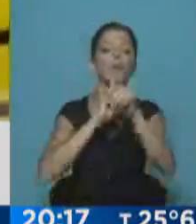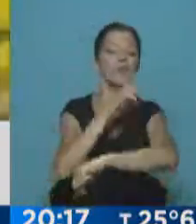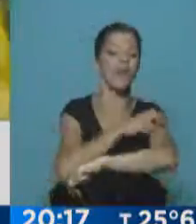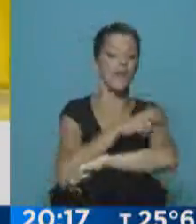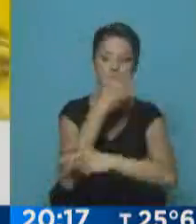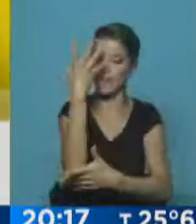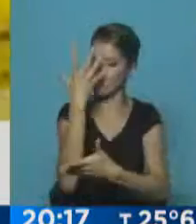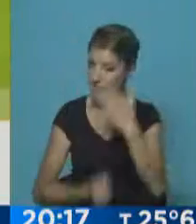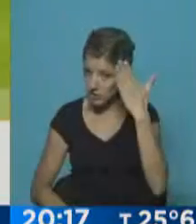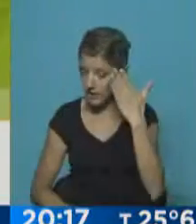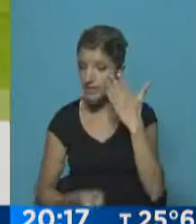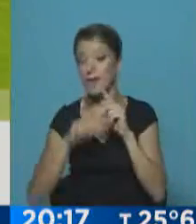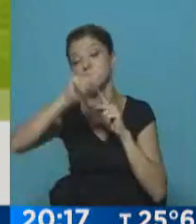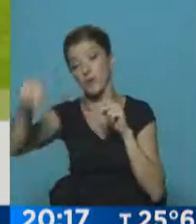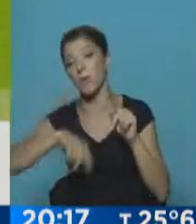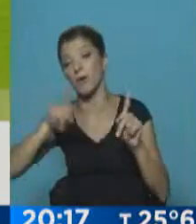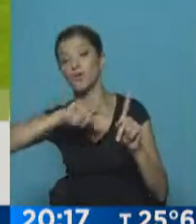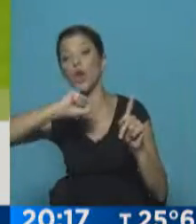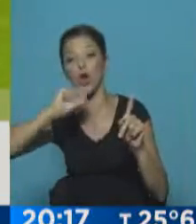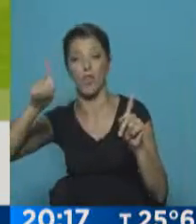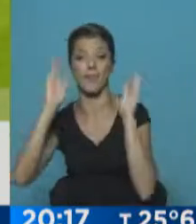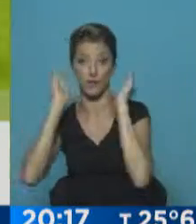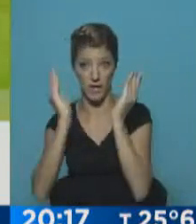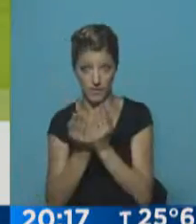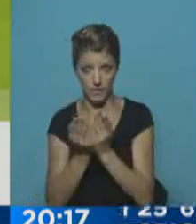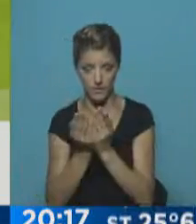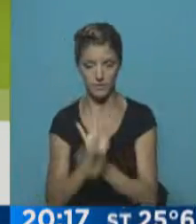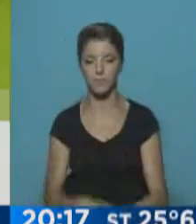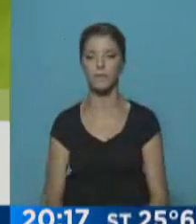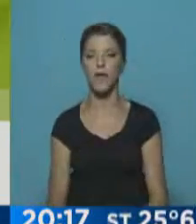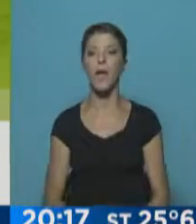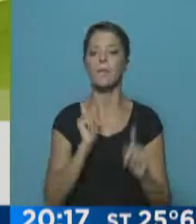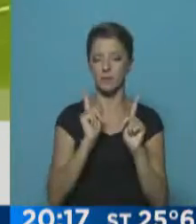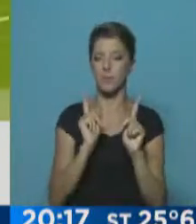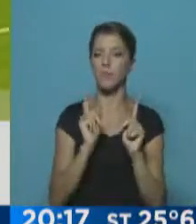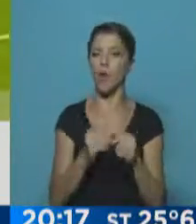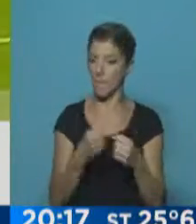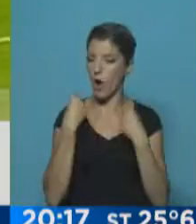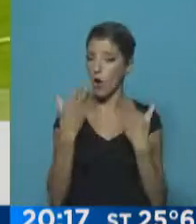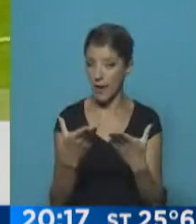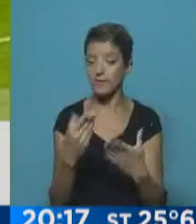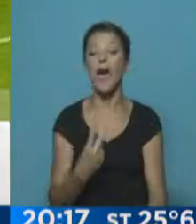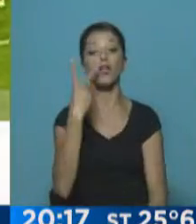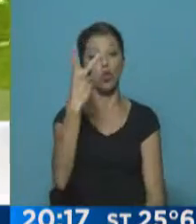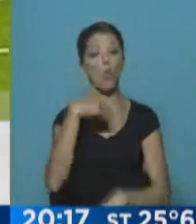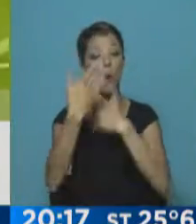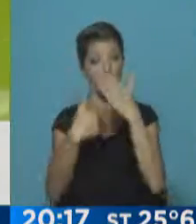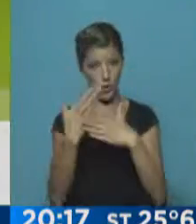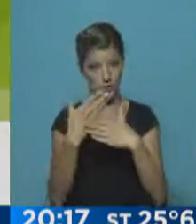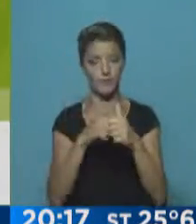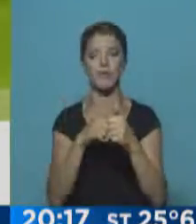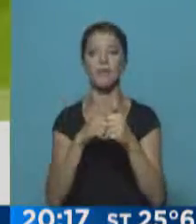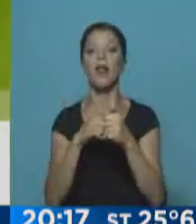todo, que se tradujeron en los goles de Estudiantes de La Plata. Para reforzar ese sector, el Vasco contará con 2 refuerzos. El